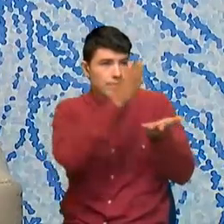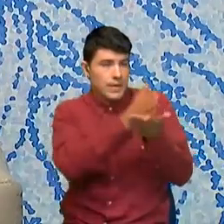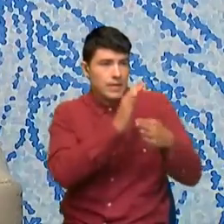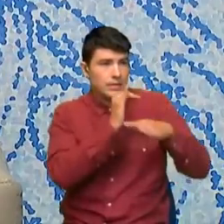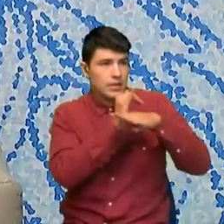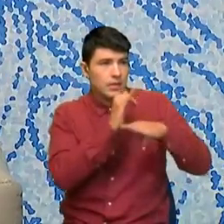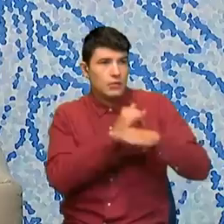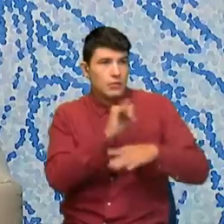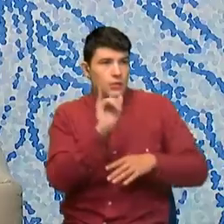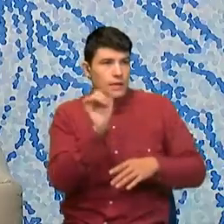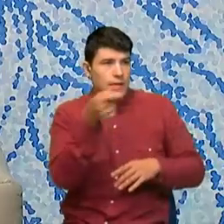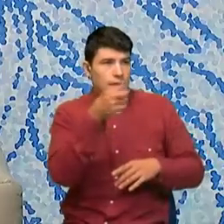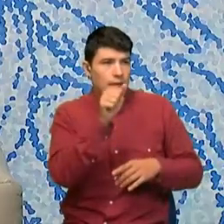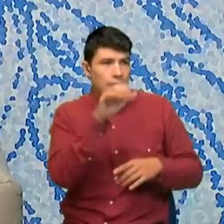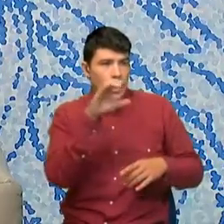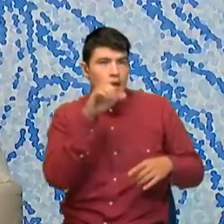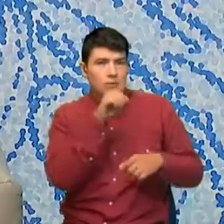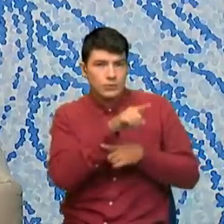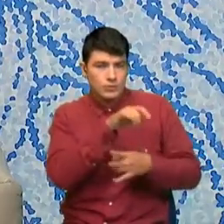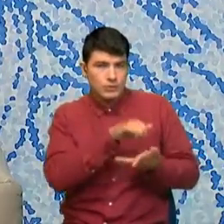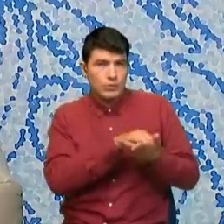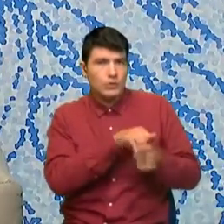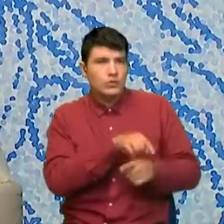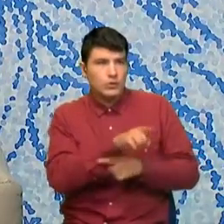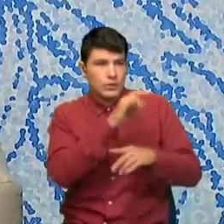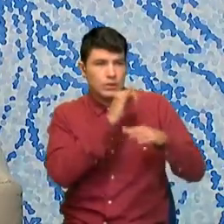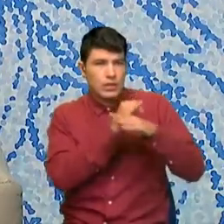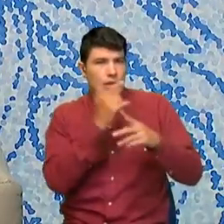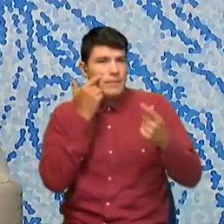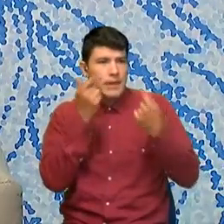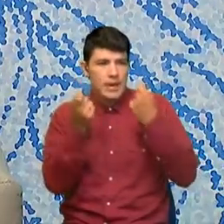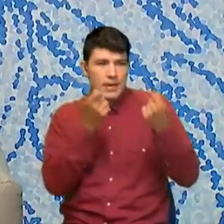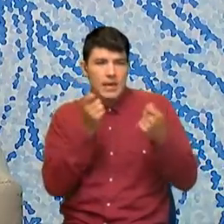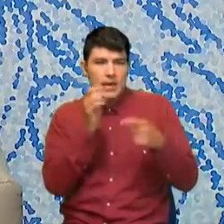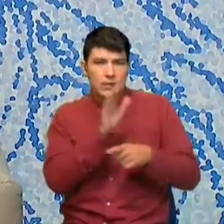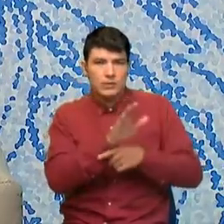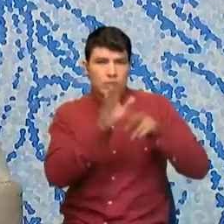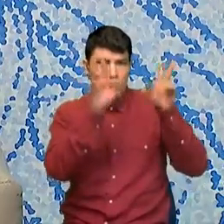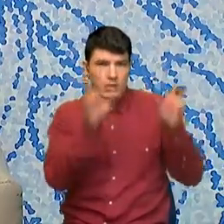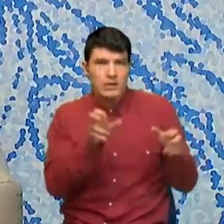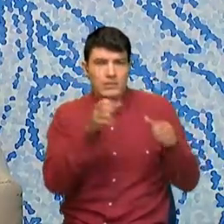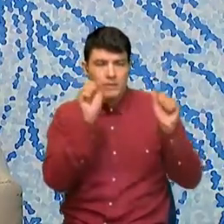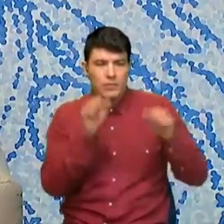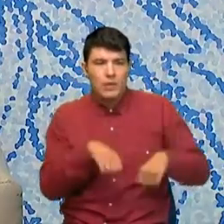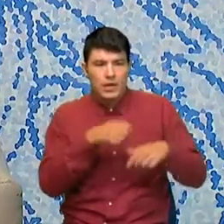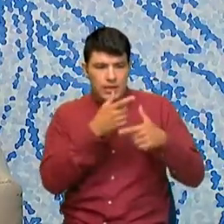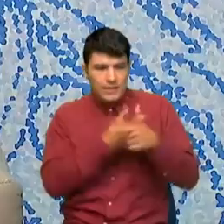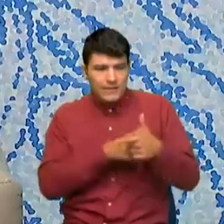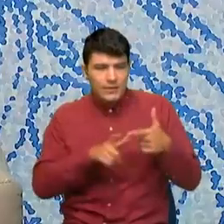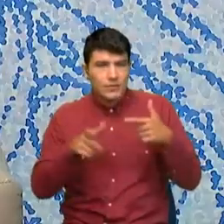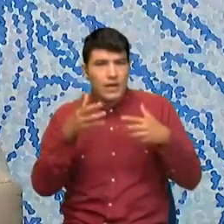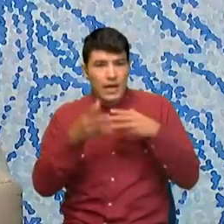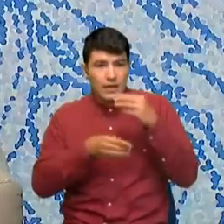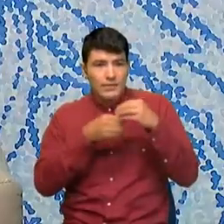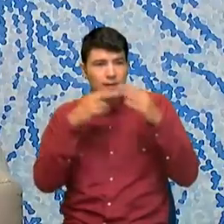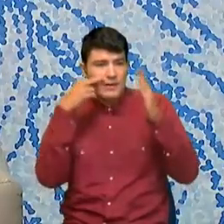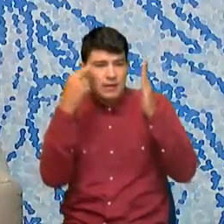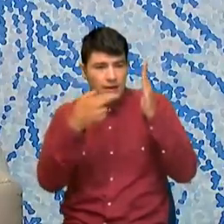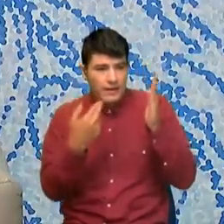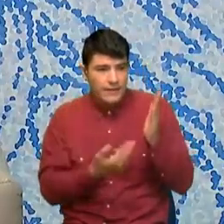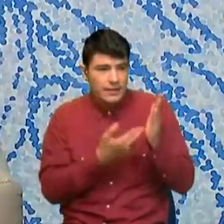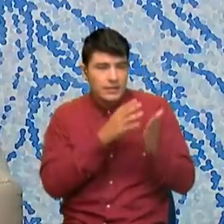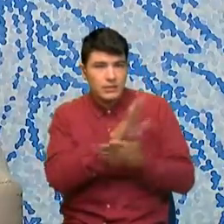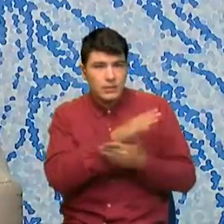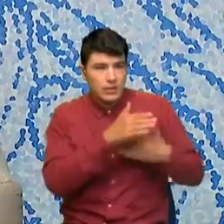Instituto Agustín Codazzi, que es el que maneja estos temas de desenglobes, verificar las tarifas y